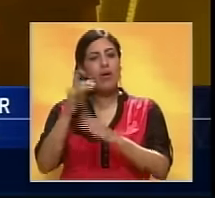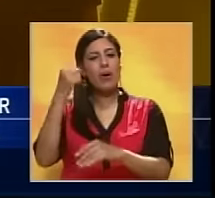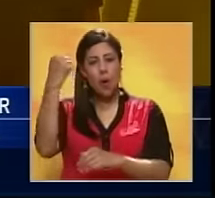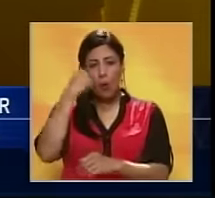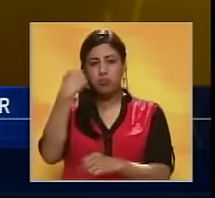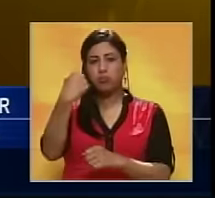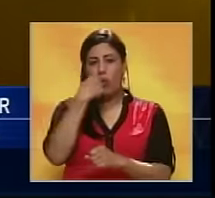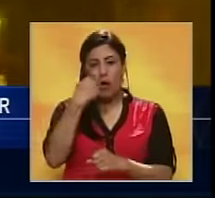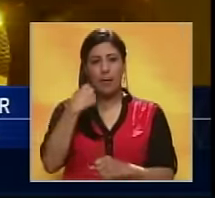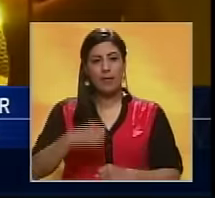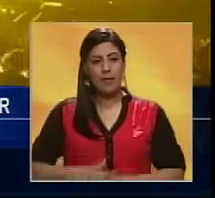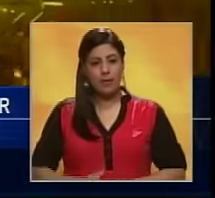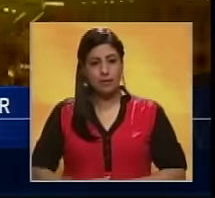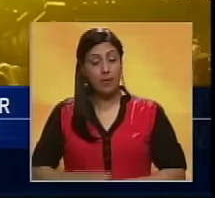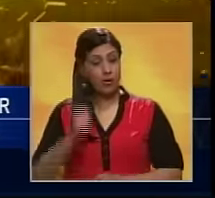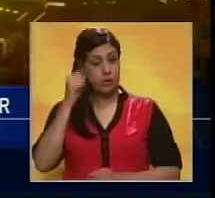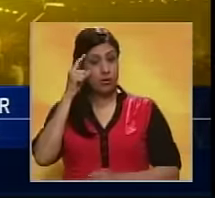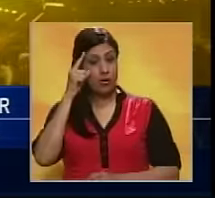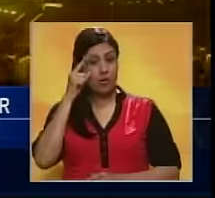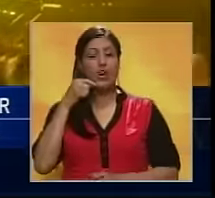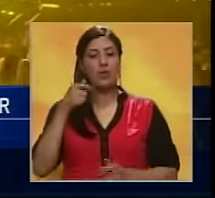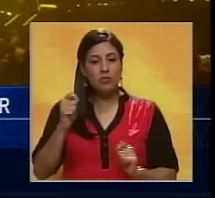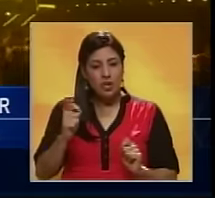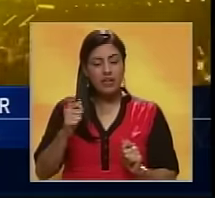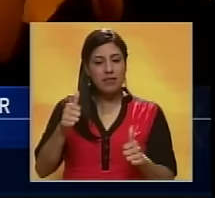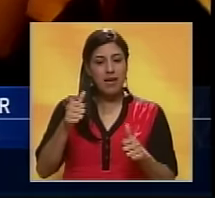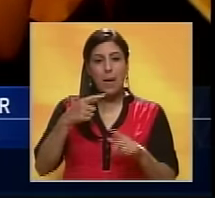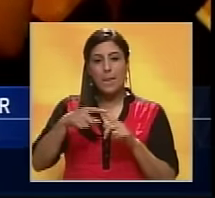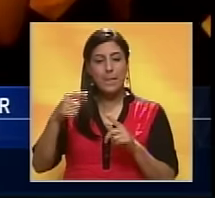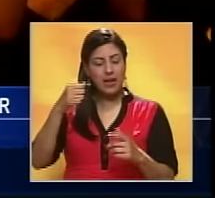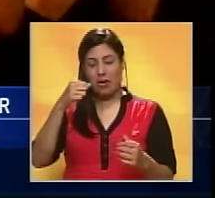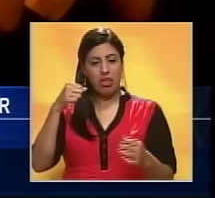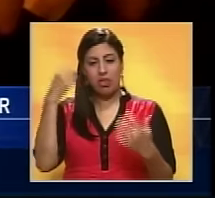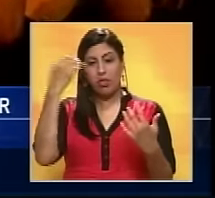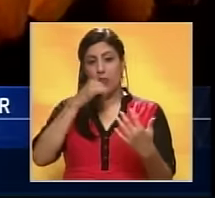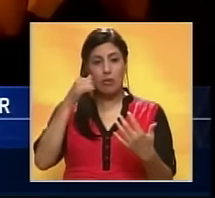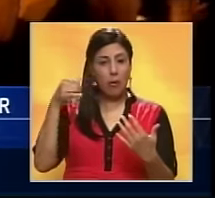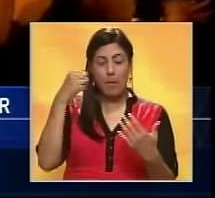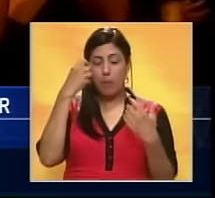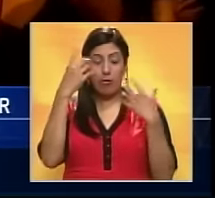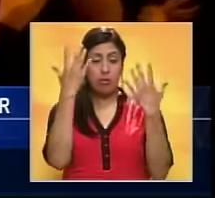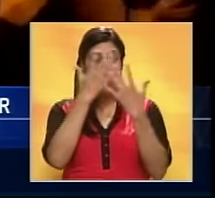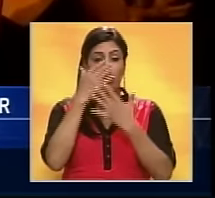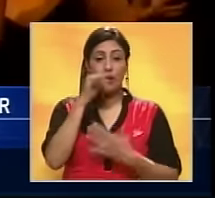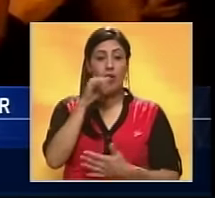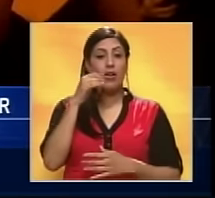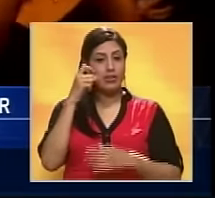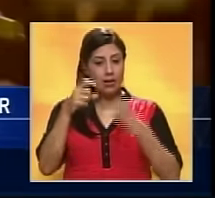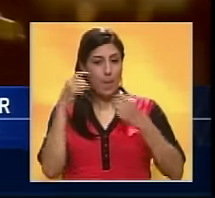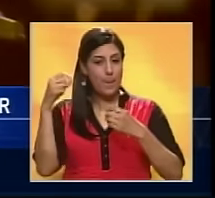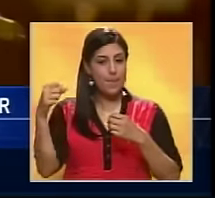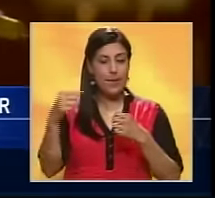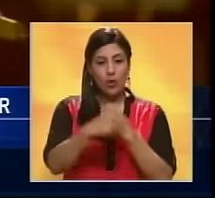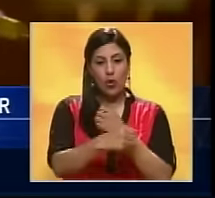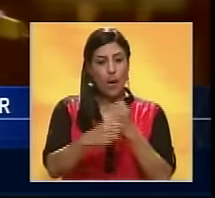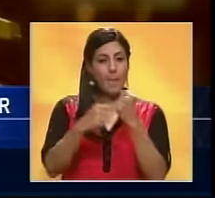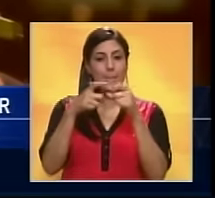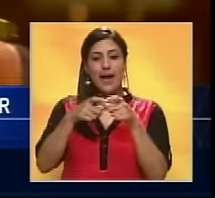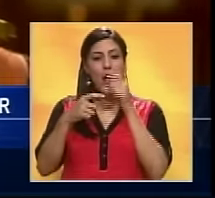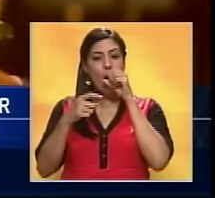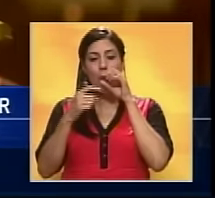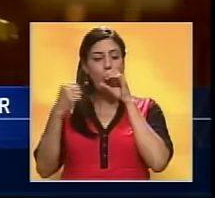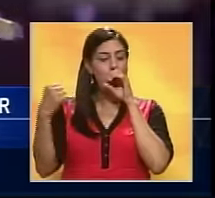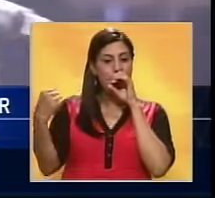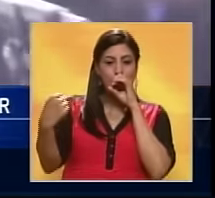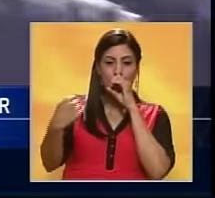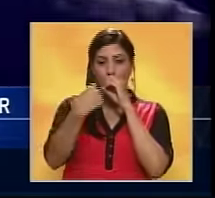que golpeara la pelota. Sorprendido, intentó hacerlo bien, pero no fue así. El exceso de alcohol hizo efecto. No pudo apuntar a la pelota y